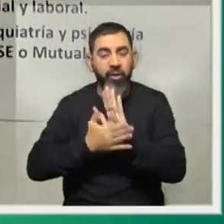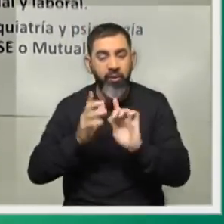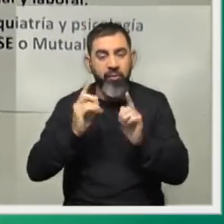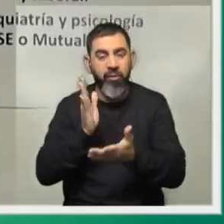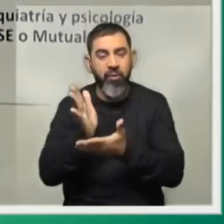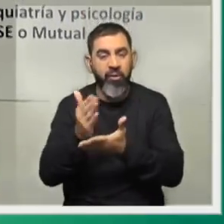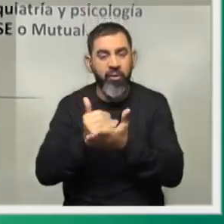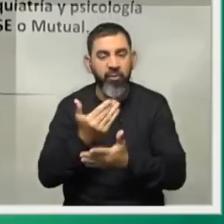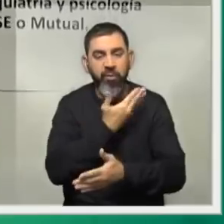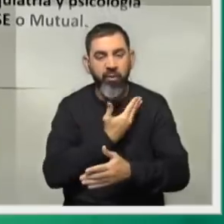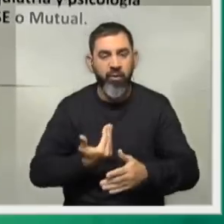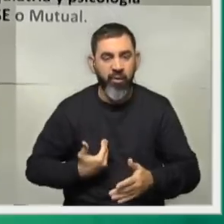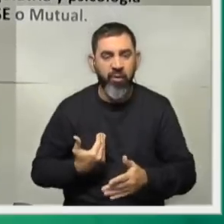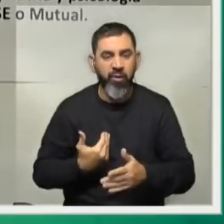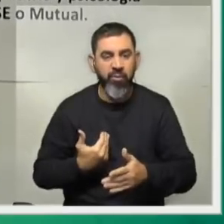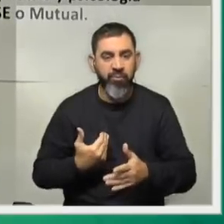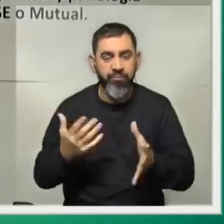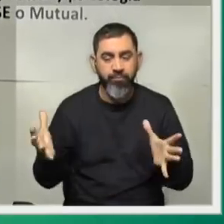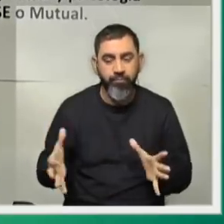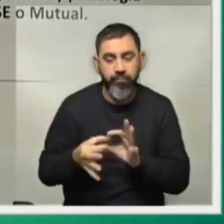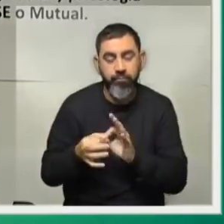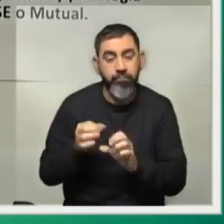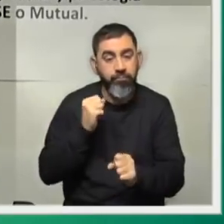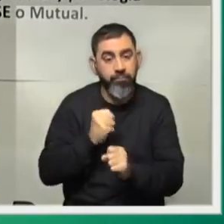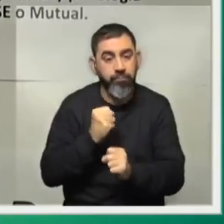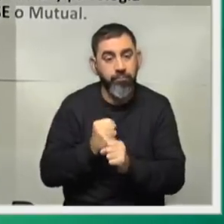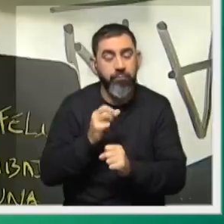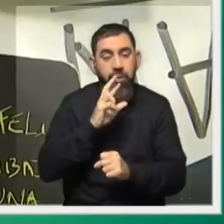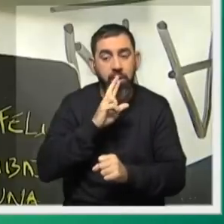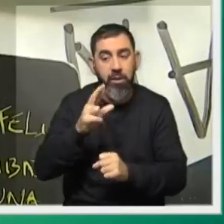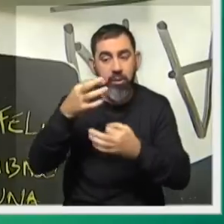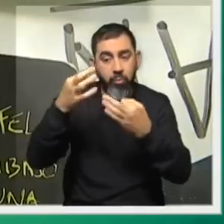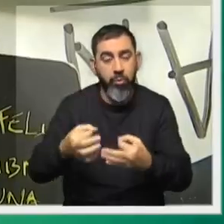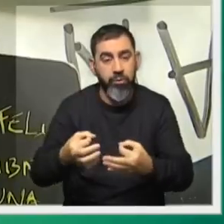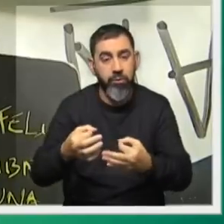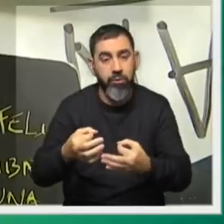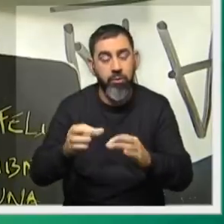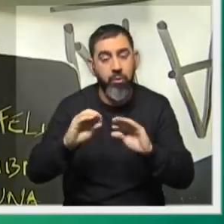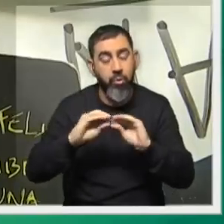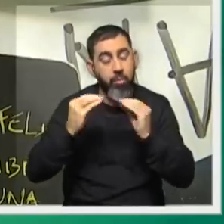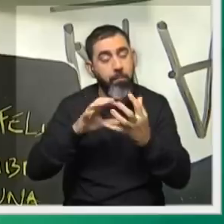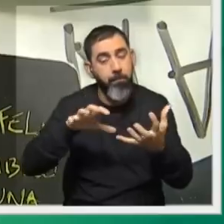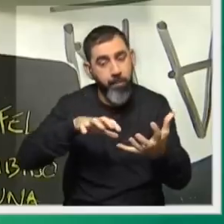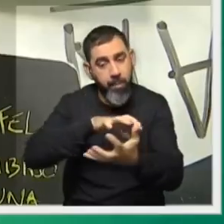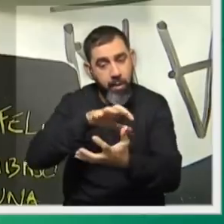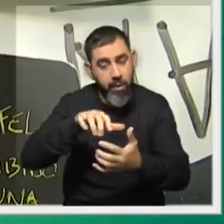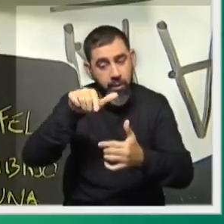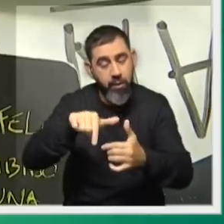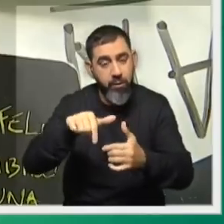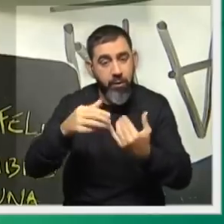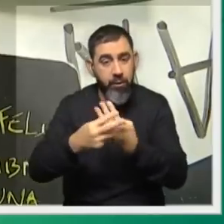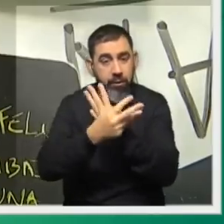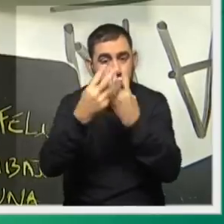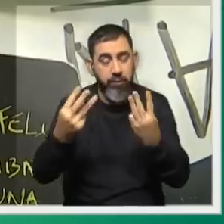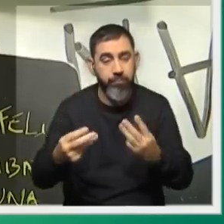departamental este trabajar este mancomunadamente para dar una respuesta altamente compleja de larga Data estructural